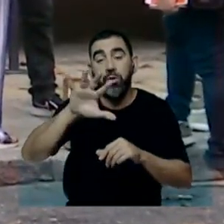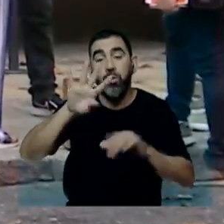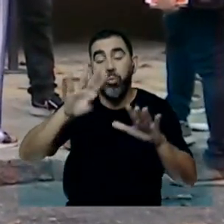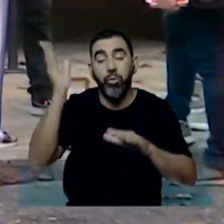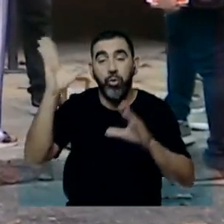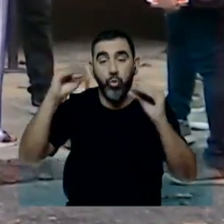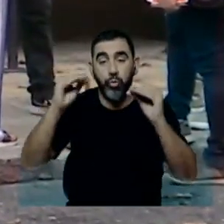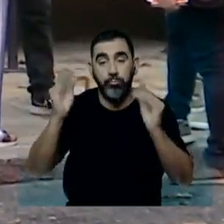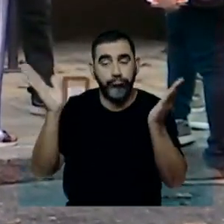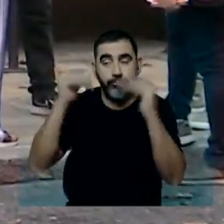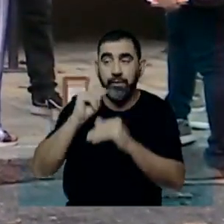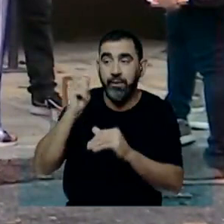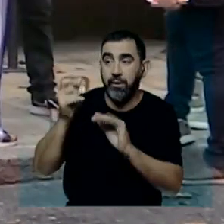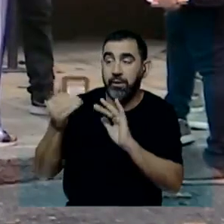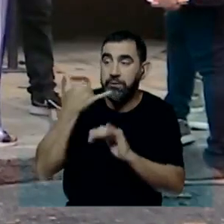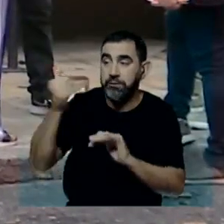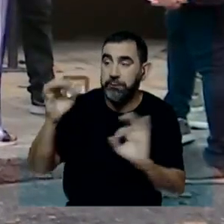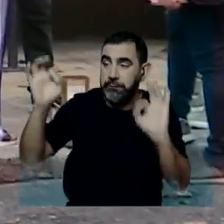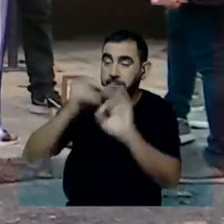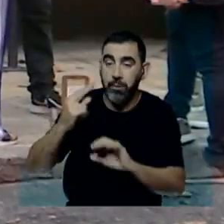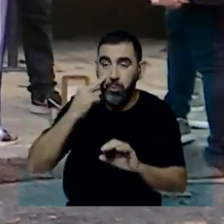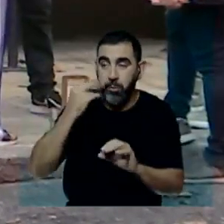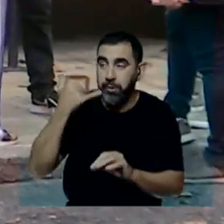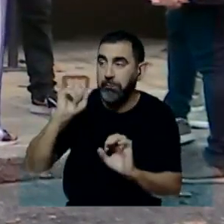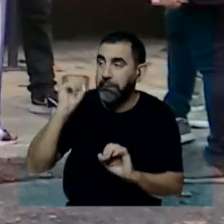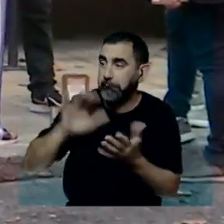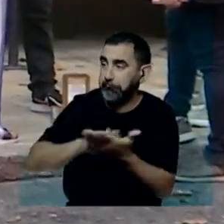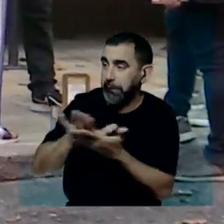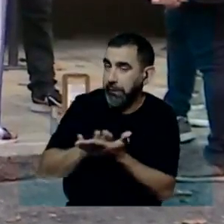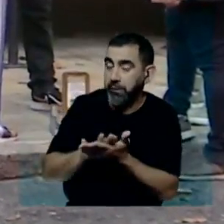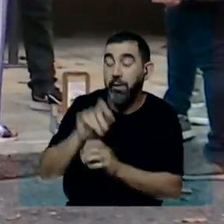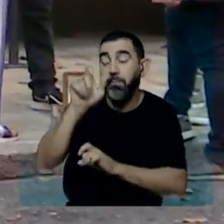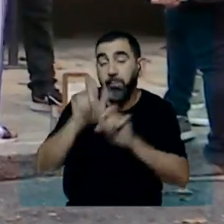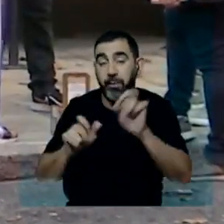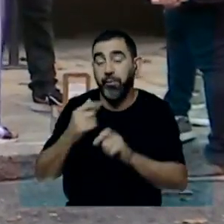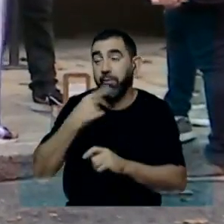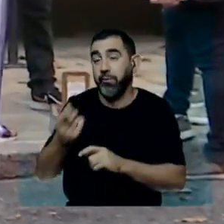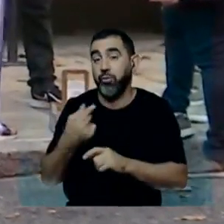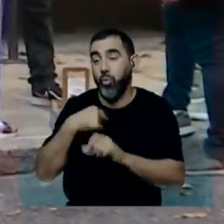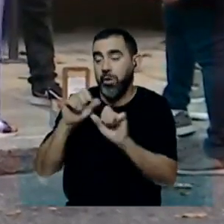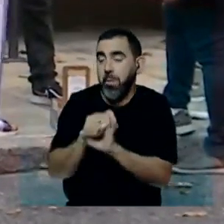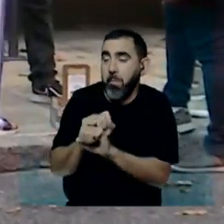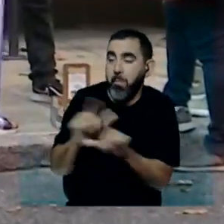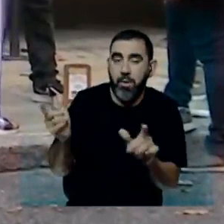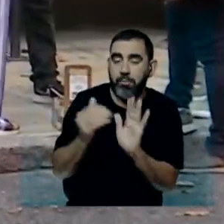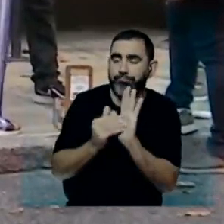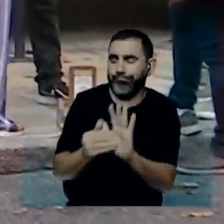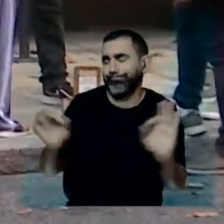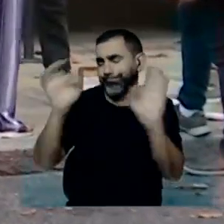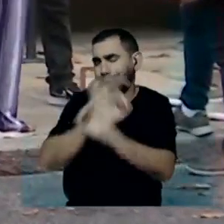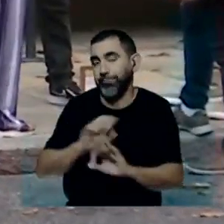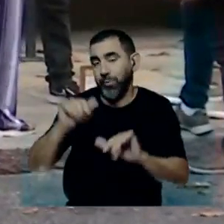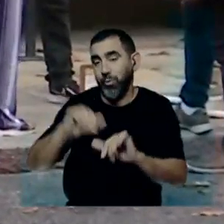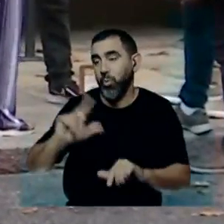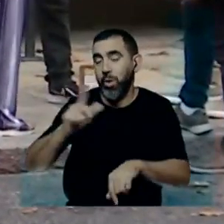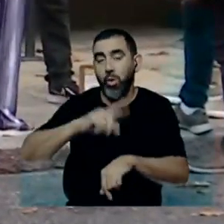horas. Entonces no había con quién comunicarse cada vez que se sucedía un error. De hecho, hubo gente que dijo, lo hice mal y no lo presentó, y hoy se